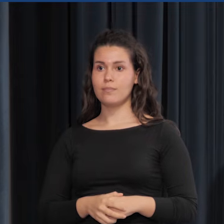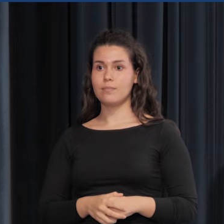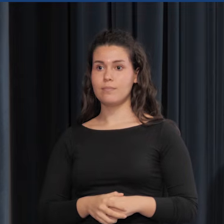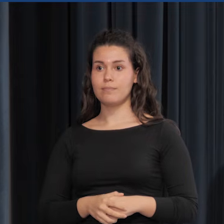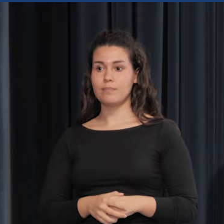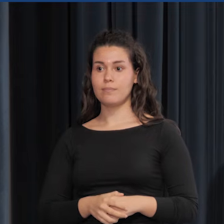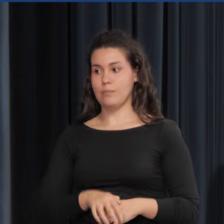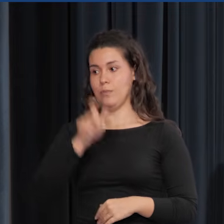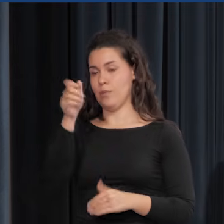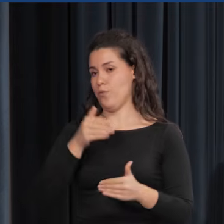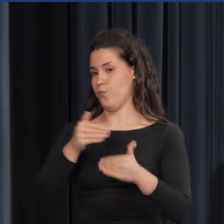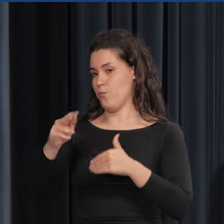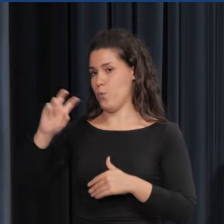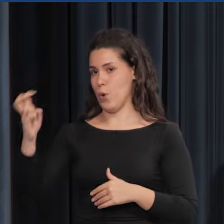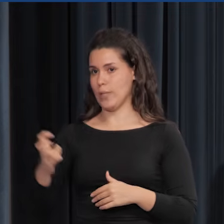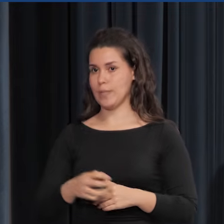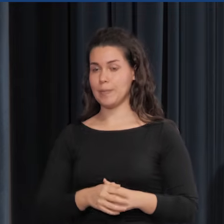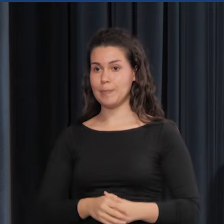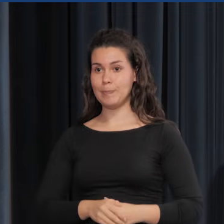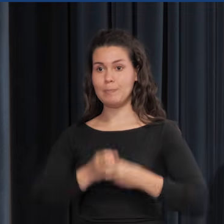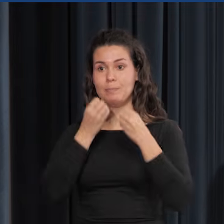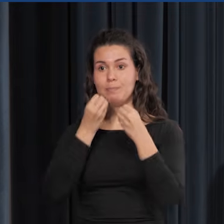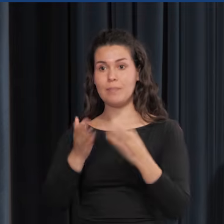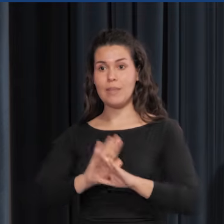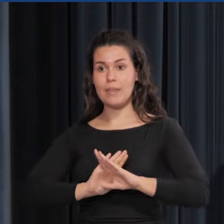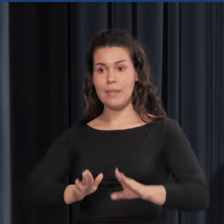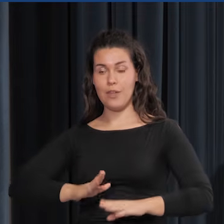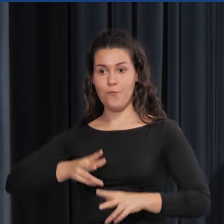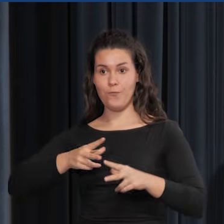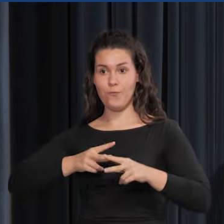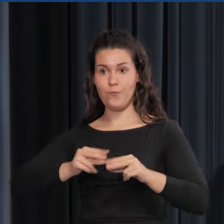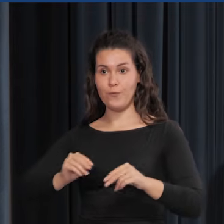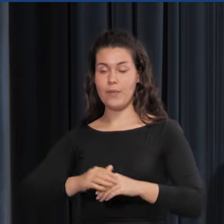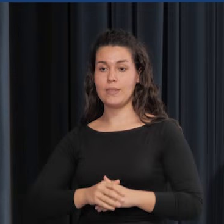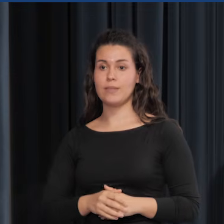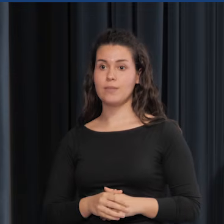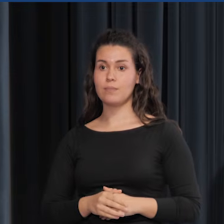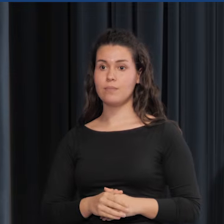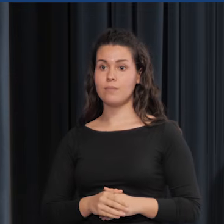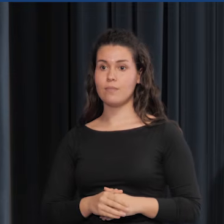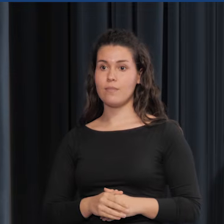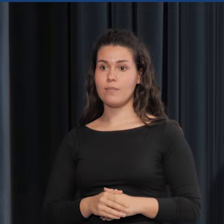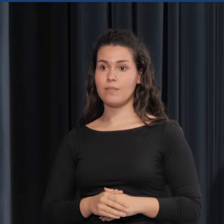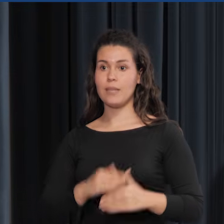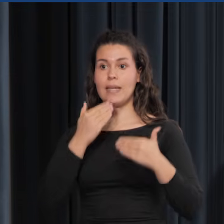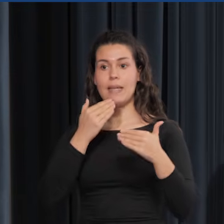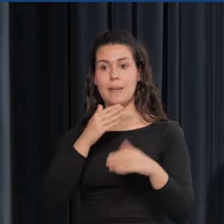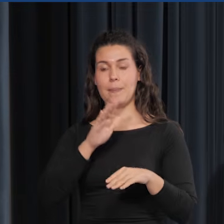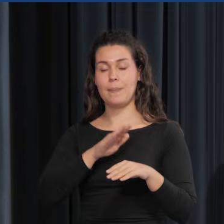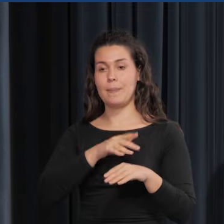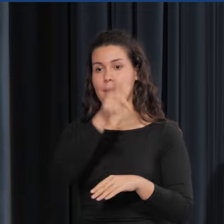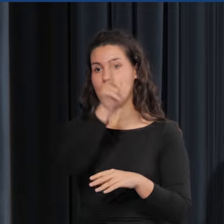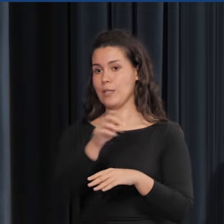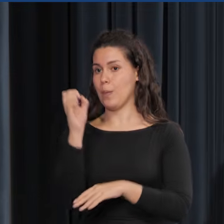otras generaciones. Muy bien, pues con esto despedimos y damos gracias a los ponentes